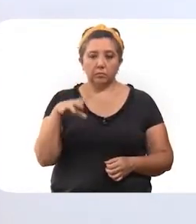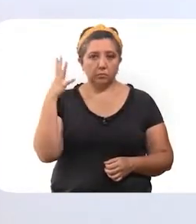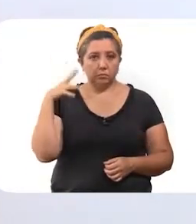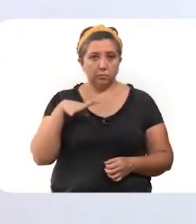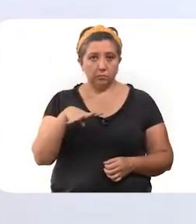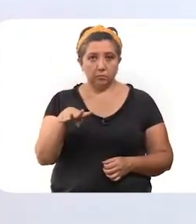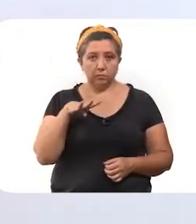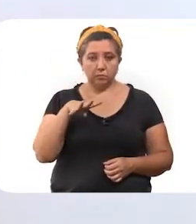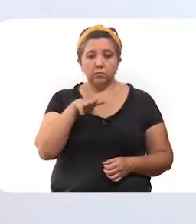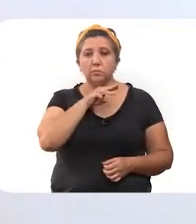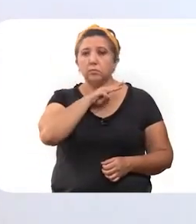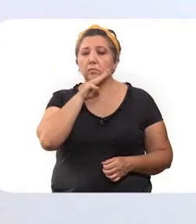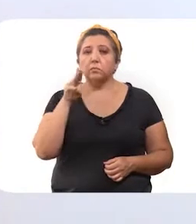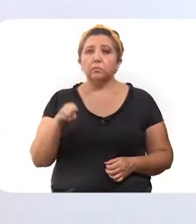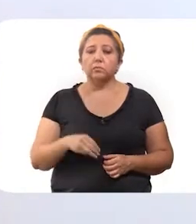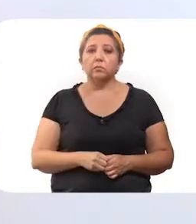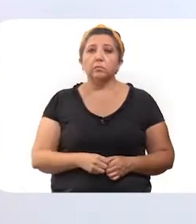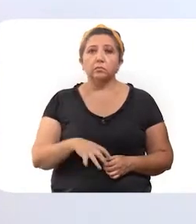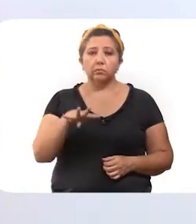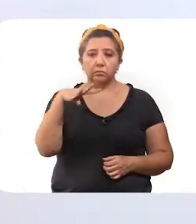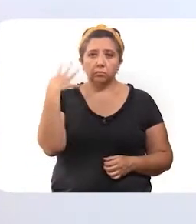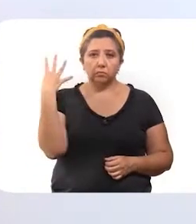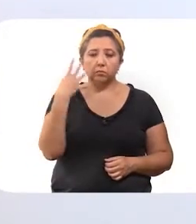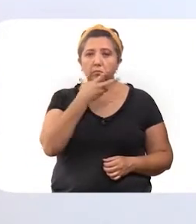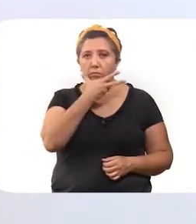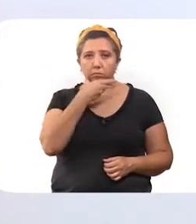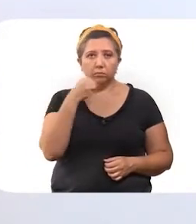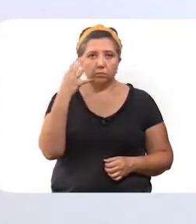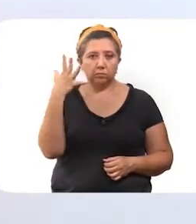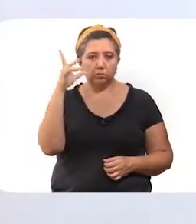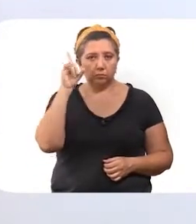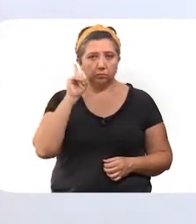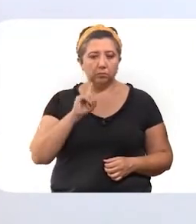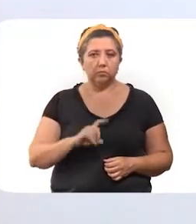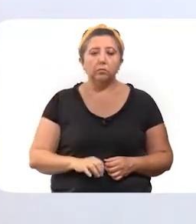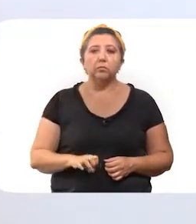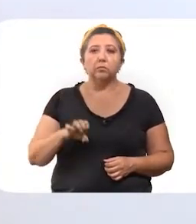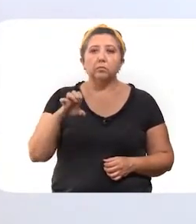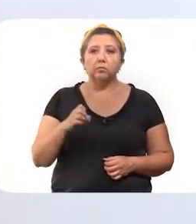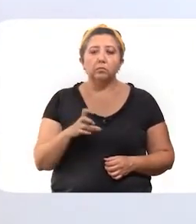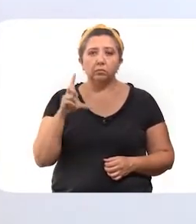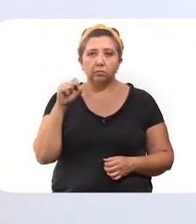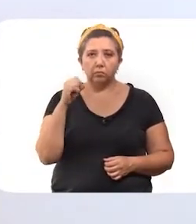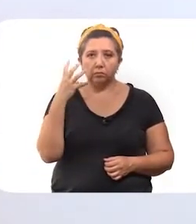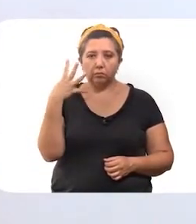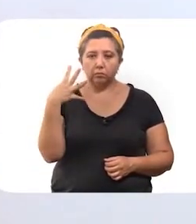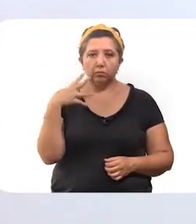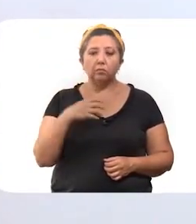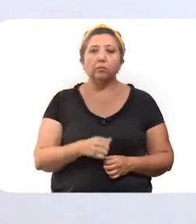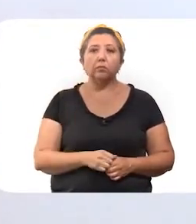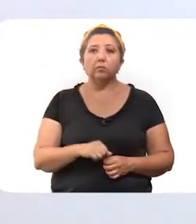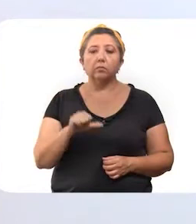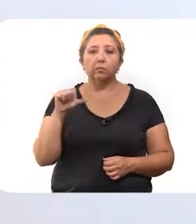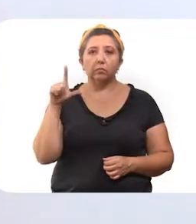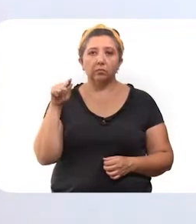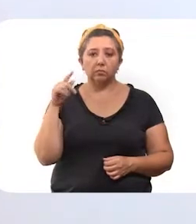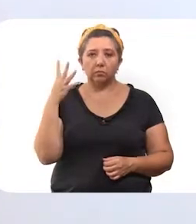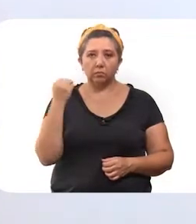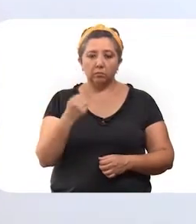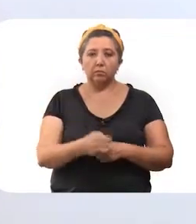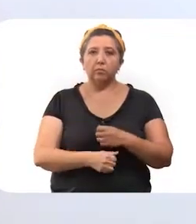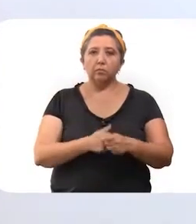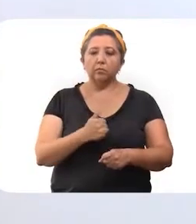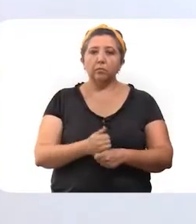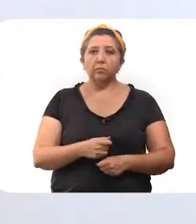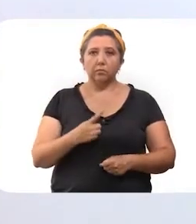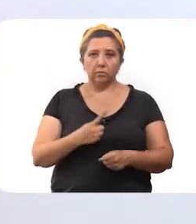de 19 fallecimientos, son 14 hombres y 5 mujeres, de un rango de edad de 24 años a 79